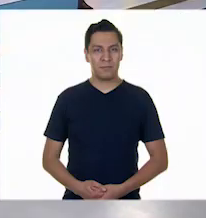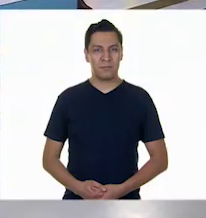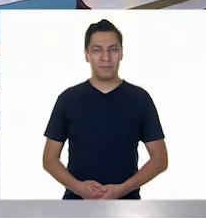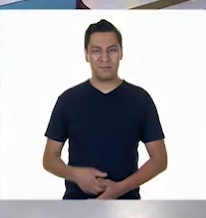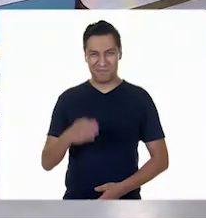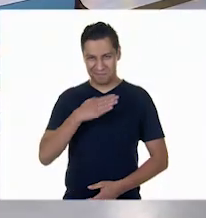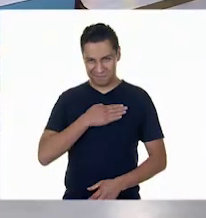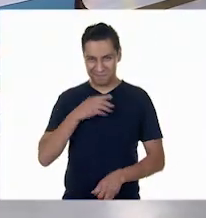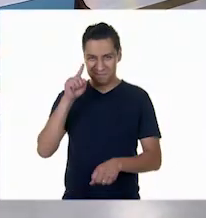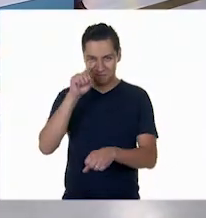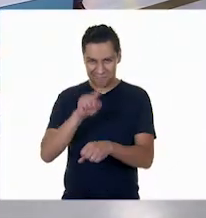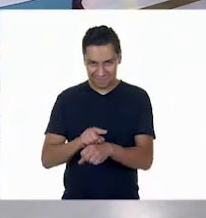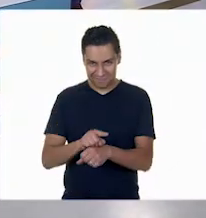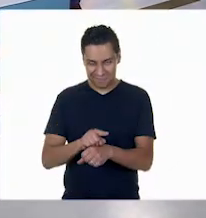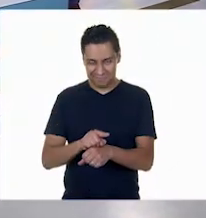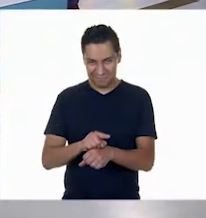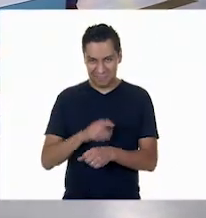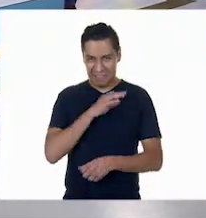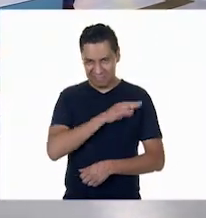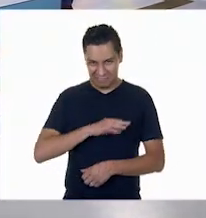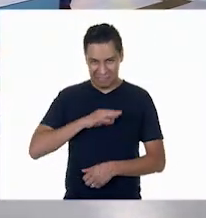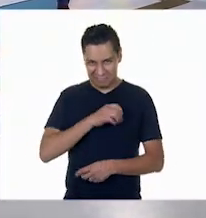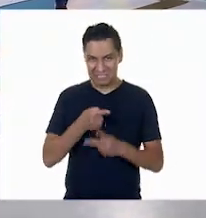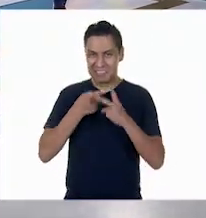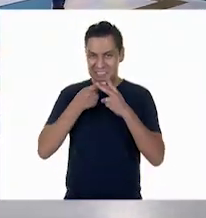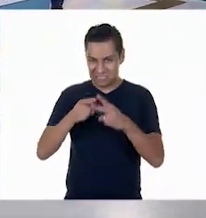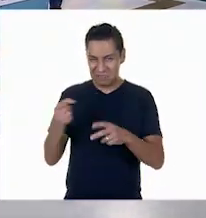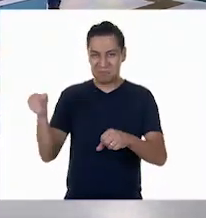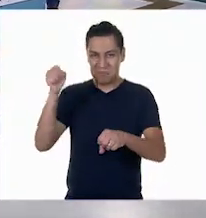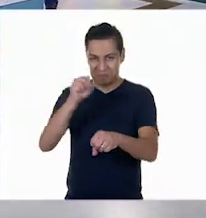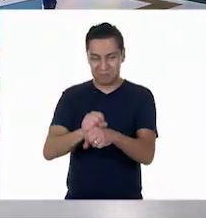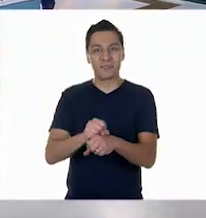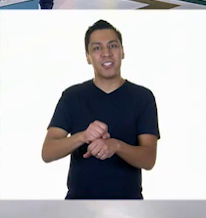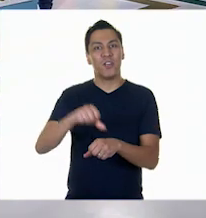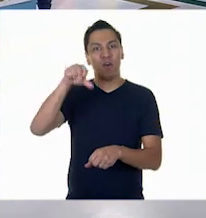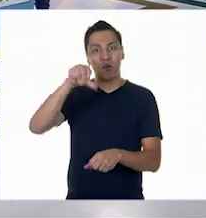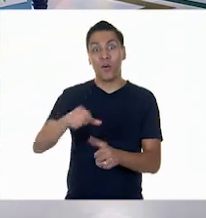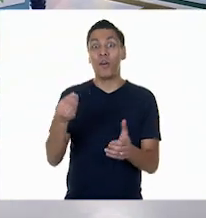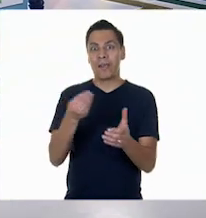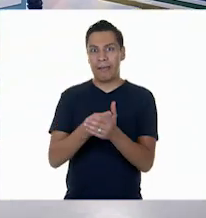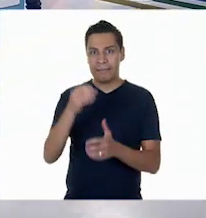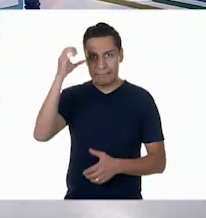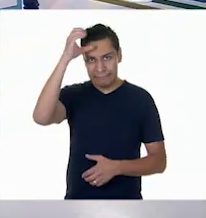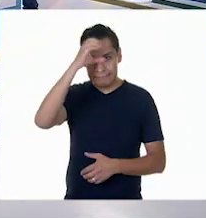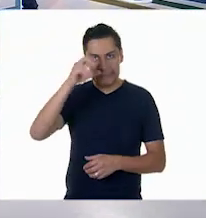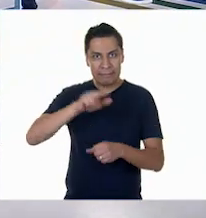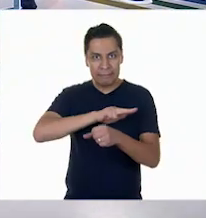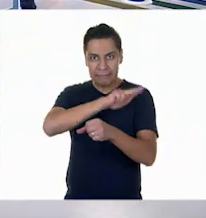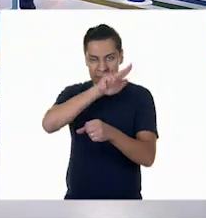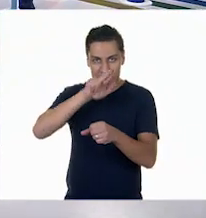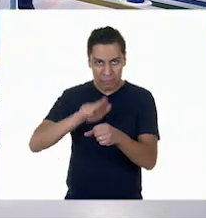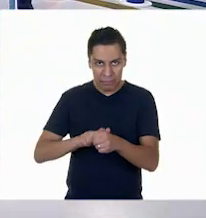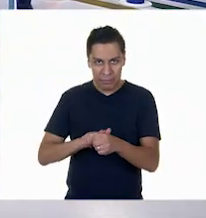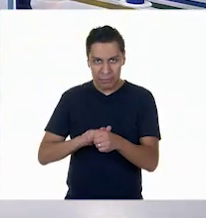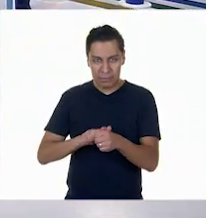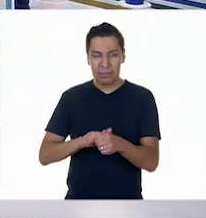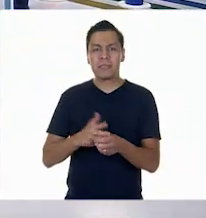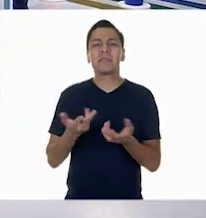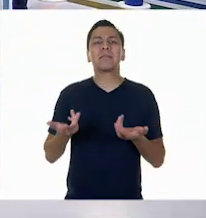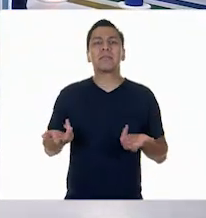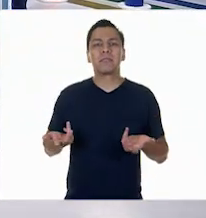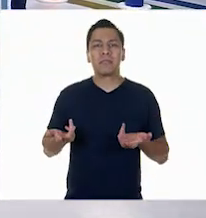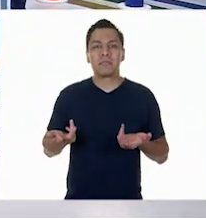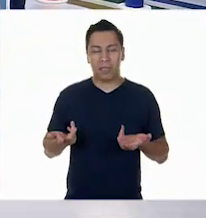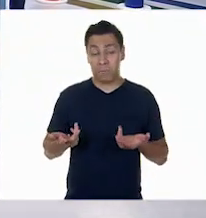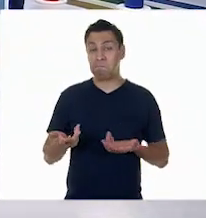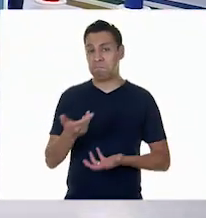Muy buen día, feliz inicio de semana. Hoy en la clase de Ciencias Naturales de Quinto en Aprende en Casa 3 tenemos muchas cosas